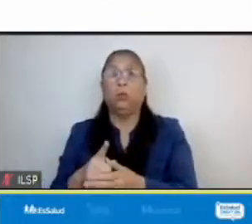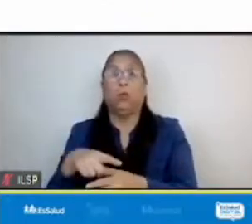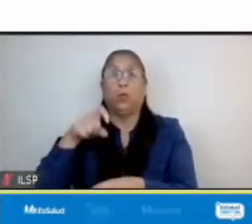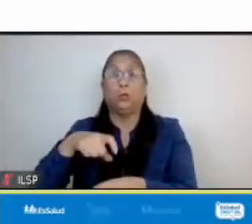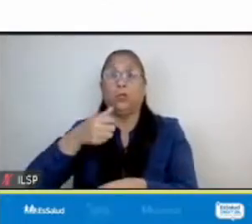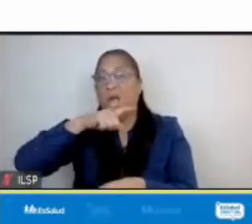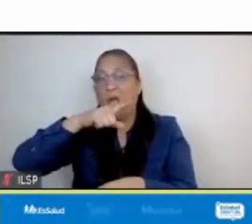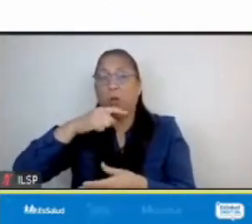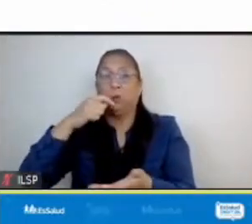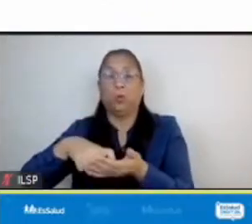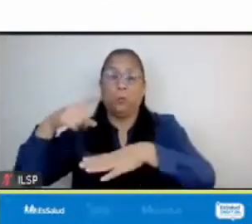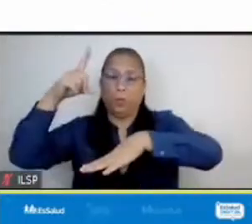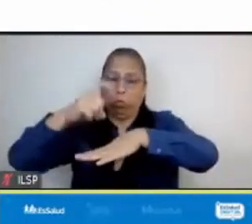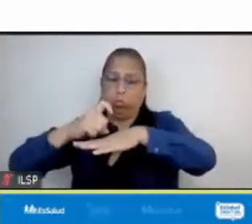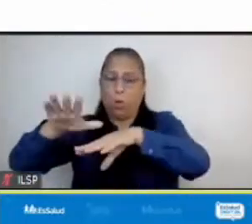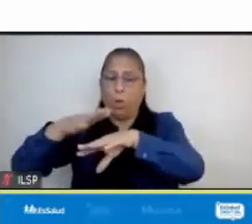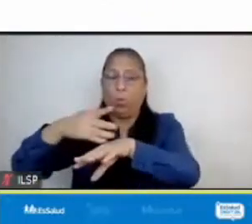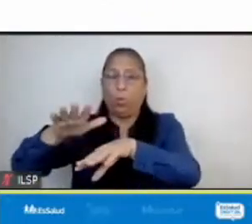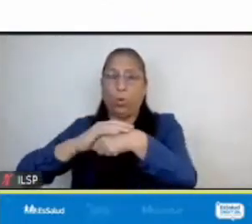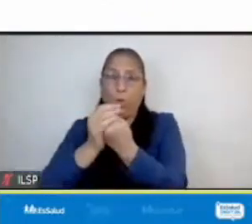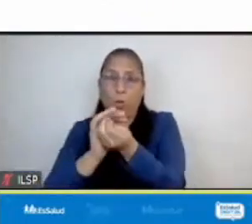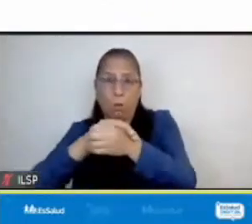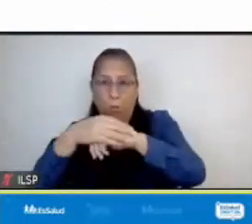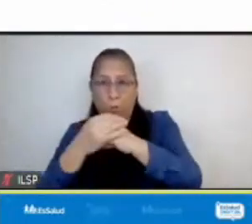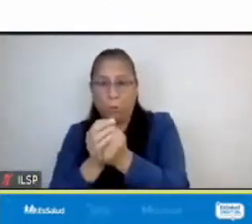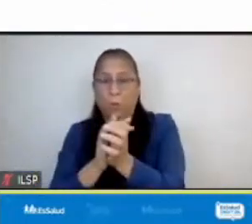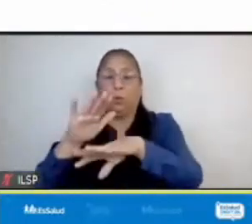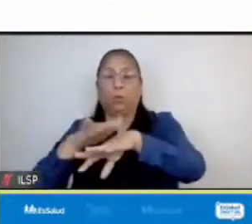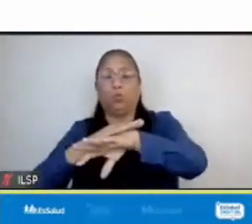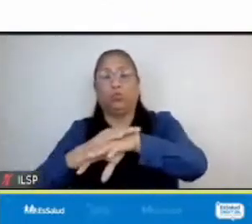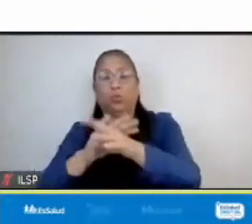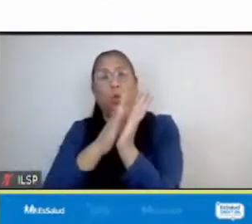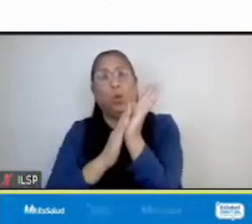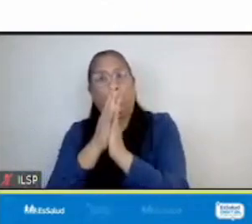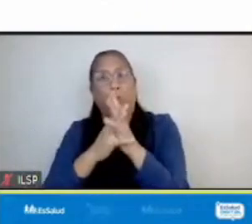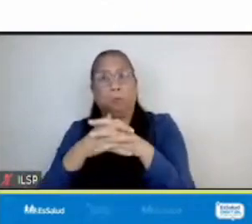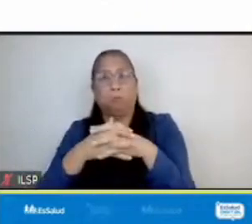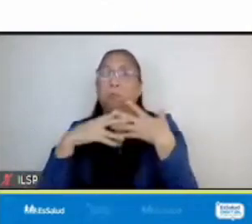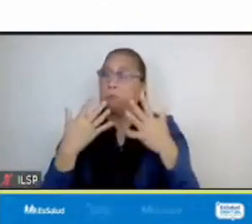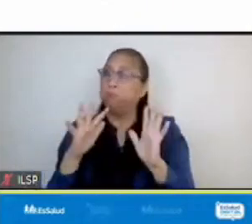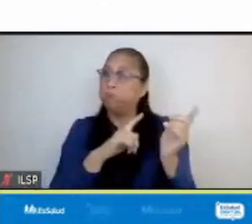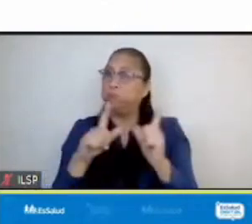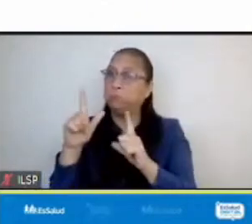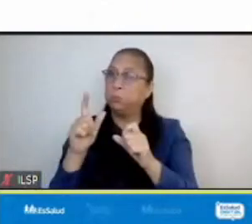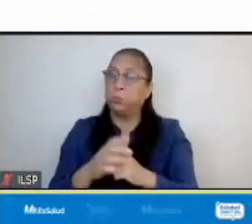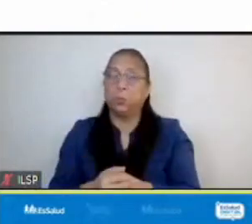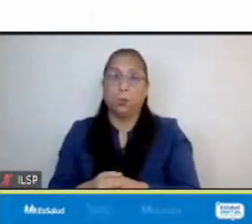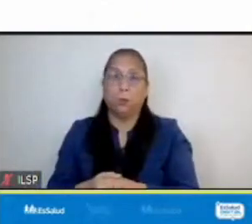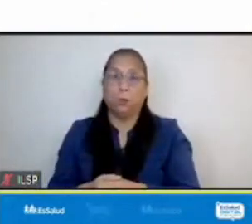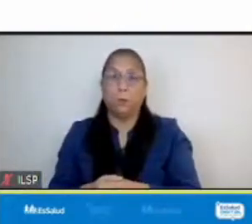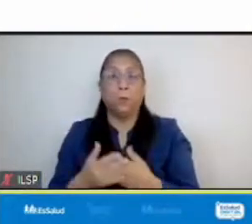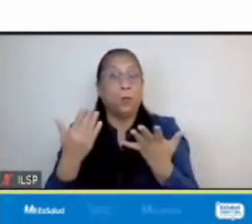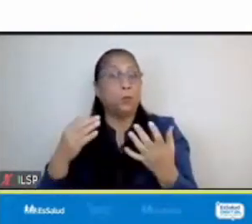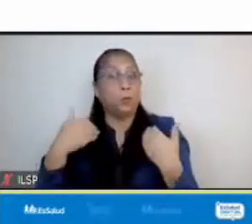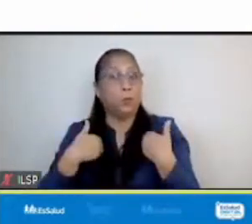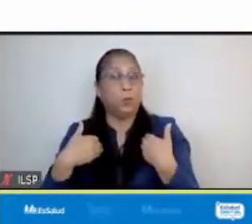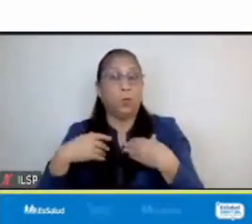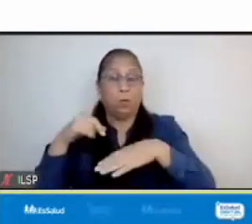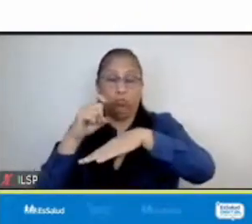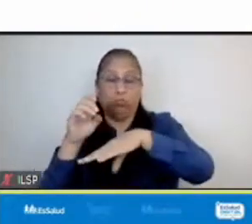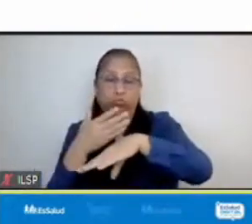ni nada. De frente el alcohol en gel y son los mismos movimientos en las manos y después ya está listo. Entonces, si uno tiene alcohol en gel en su